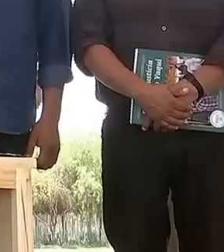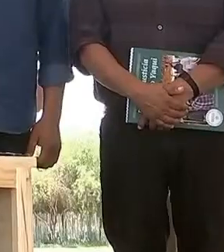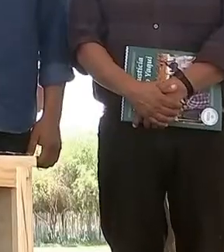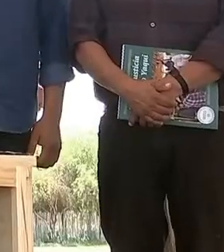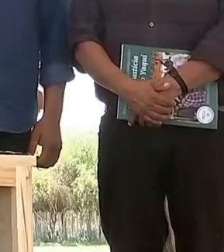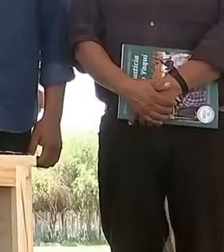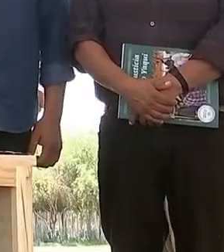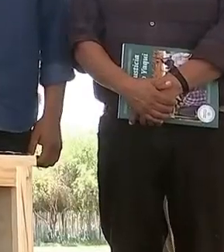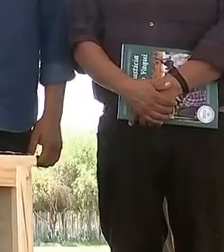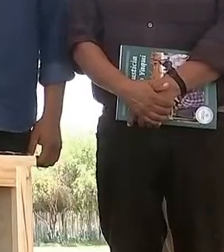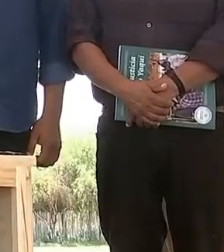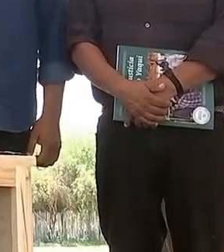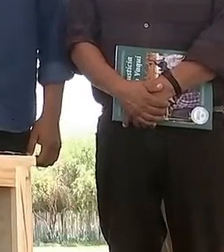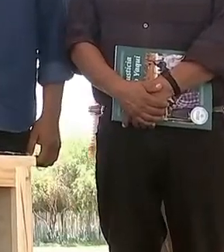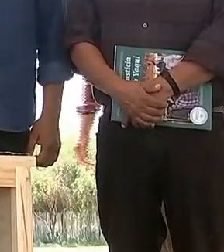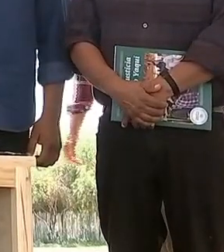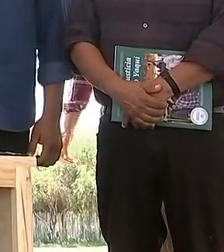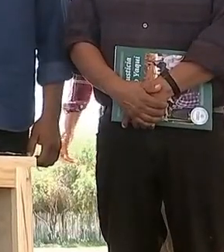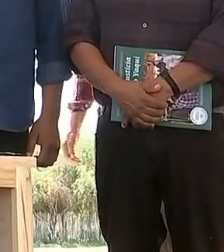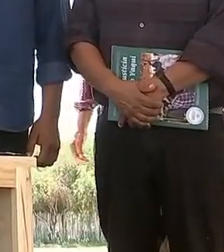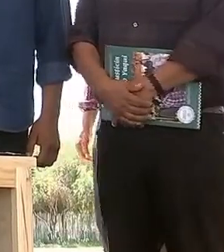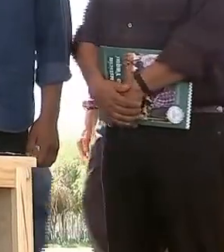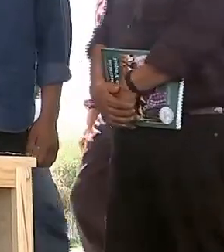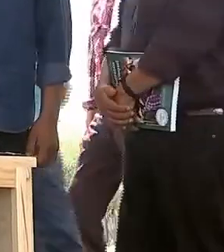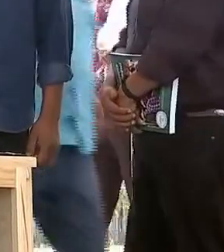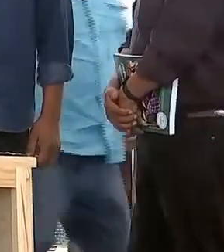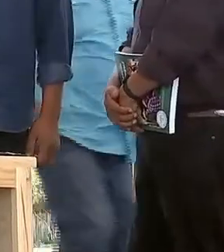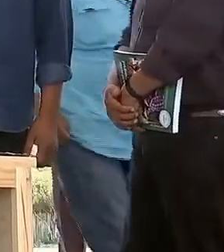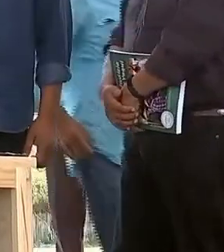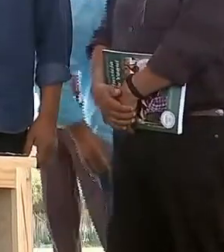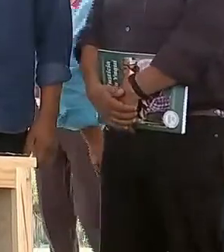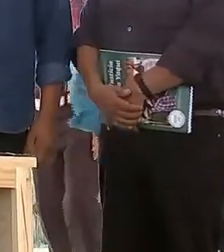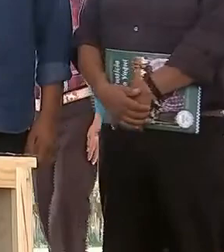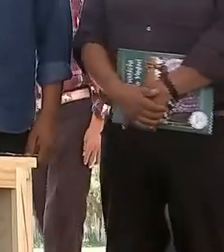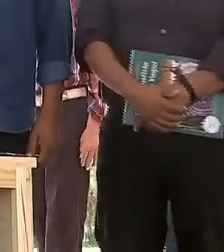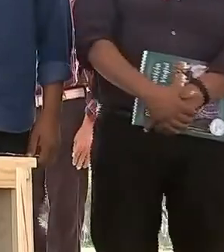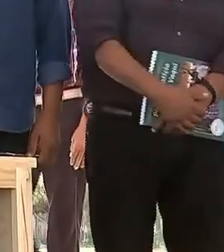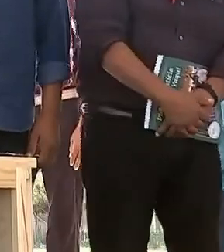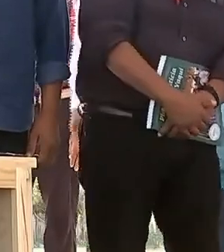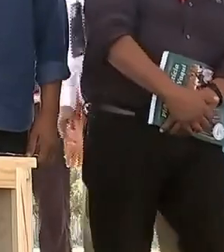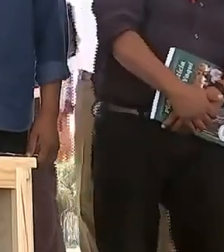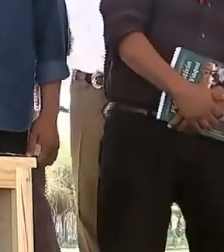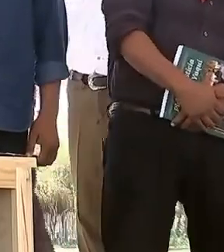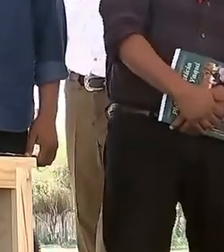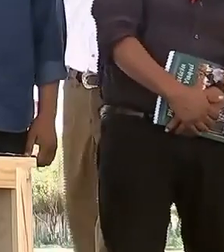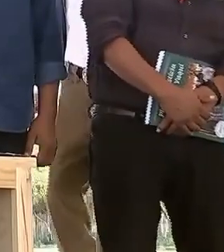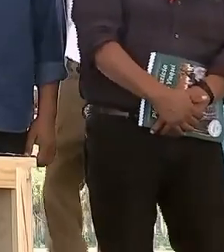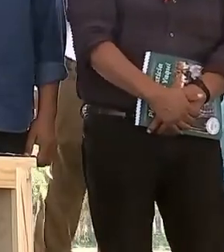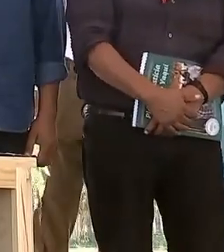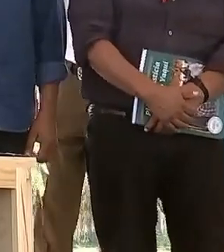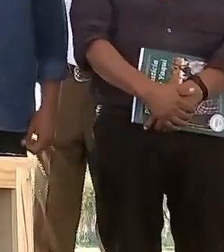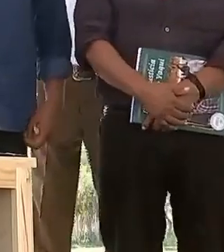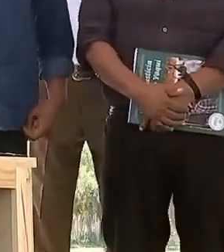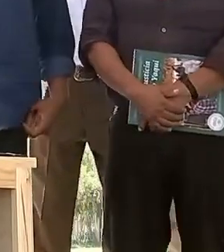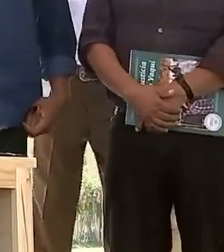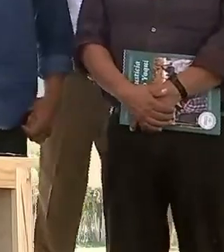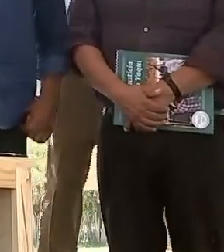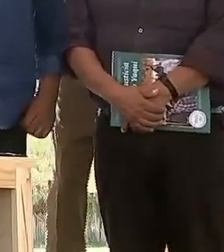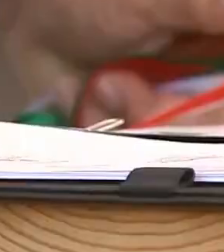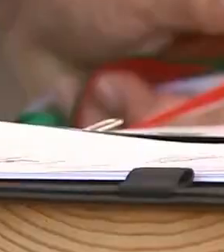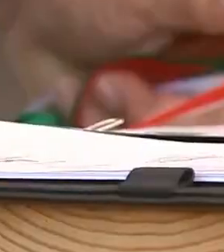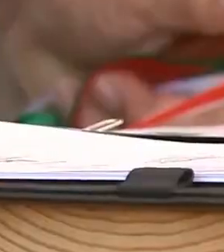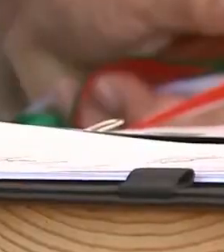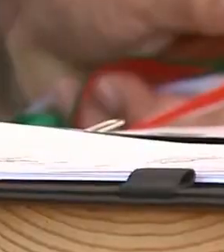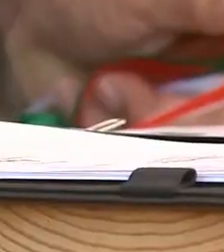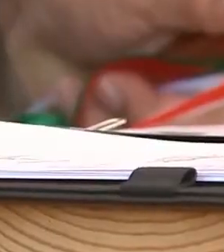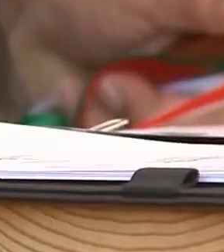los secretarios de Bienestar, Desarrollo Agrario Territorial y Urbano, Comunicaciones y Transportes y